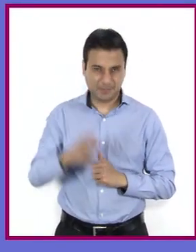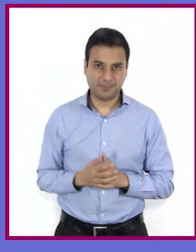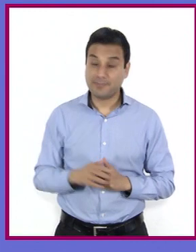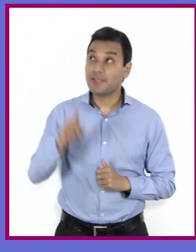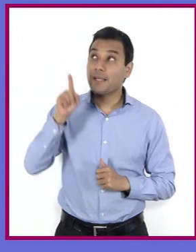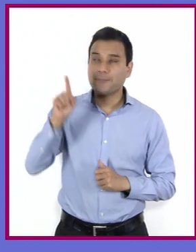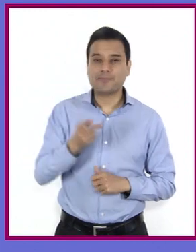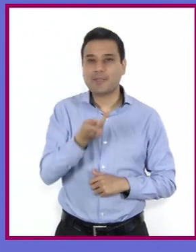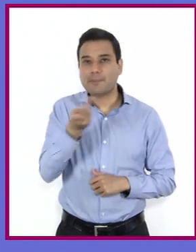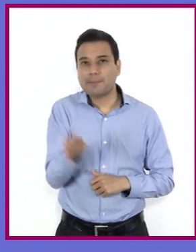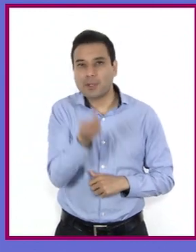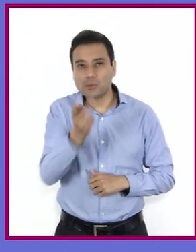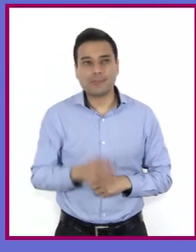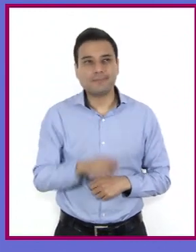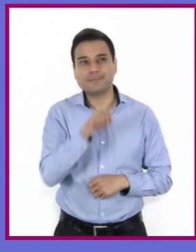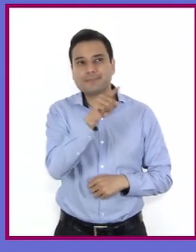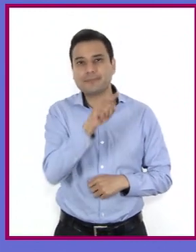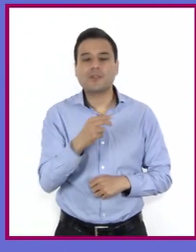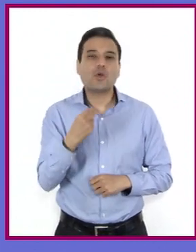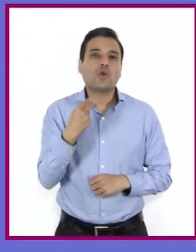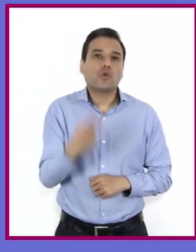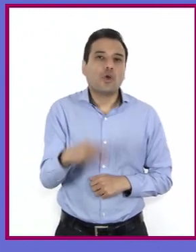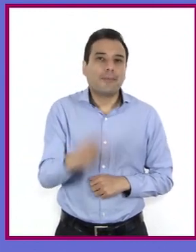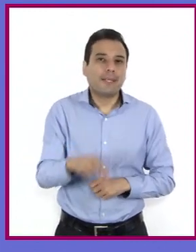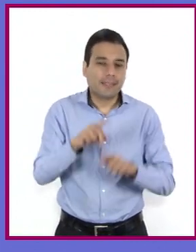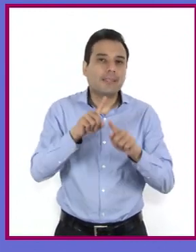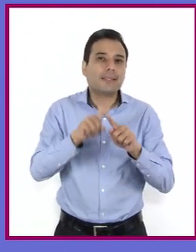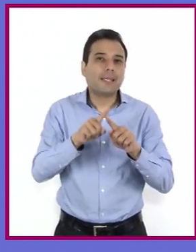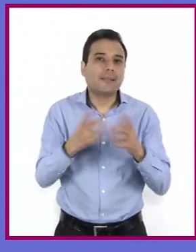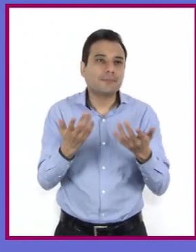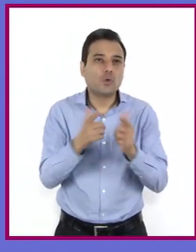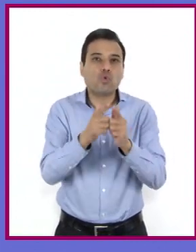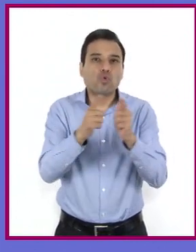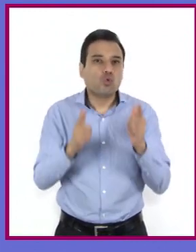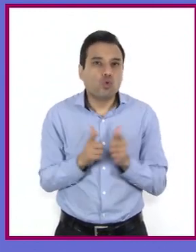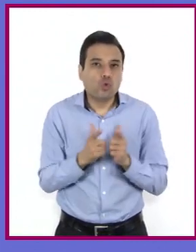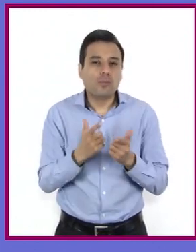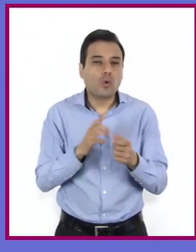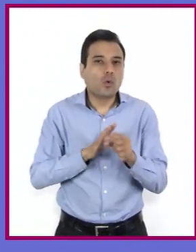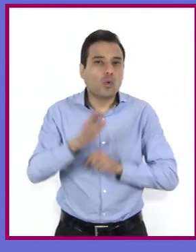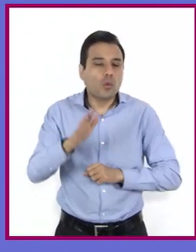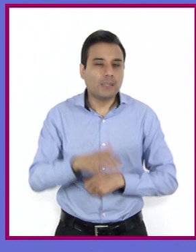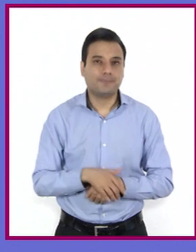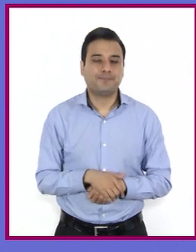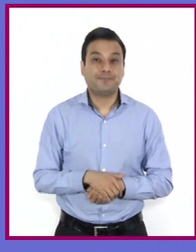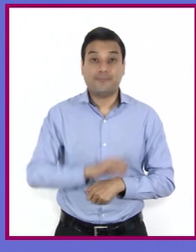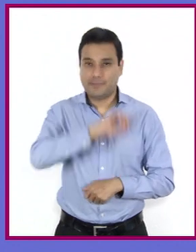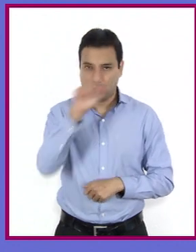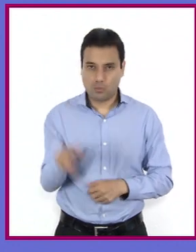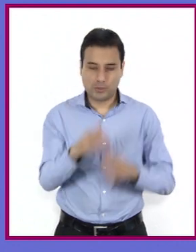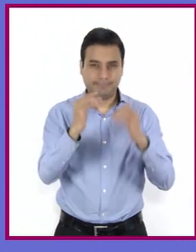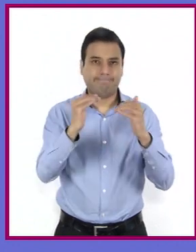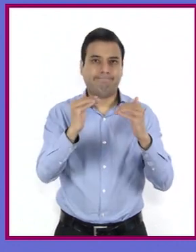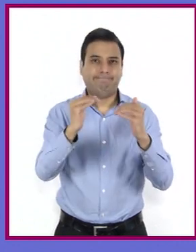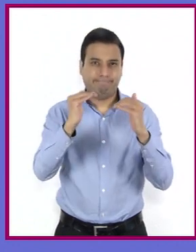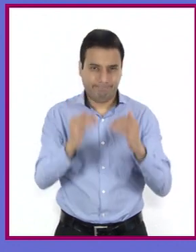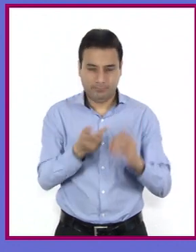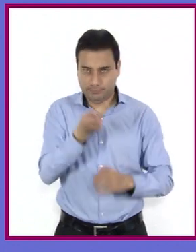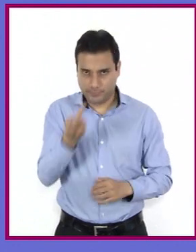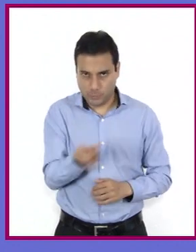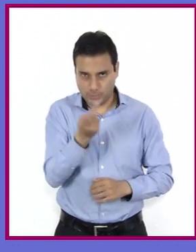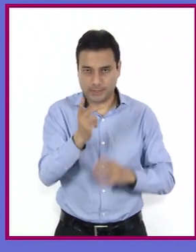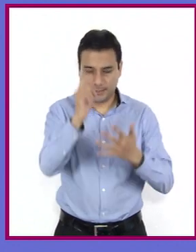se pregunta el nombre de quién será el entrevistado y el grado escolar al que pertenece, y luego se redactan las